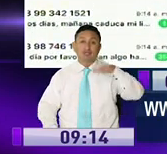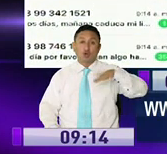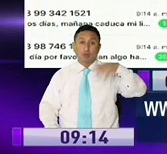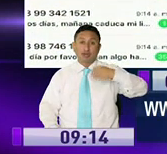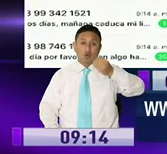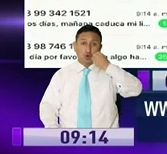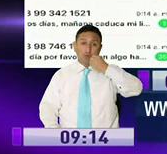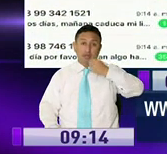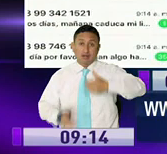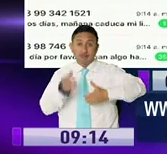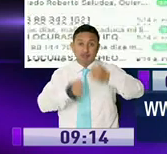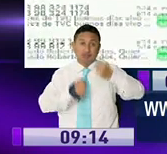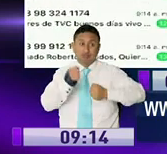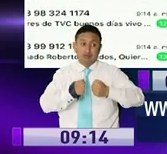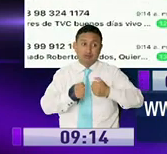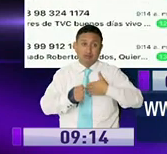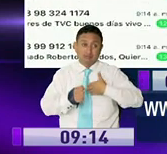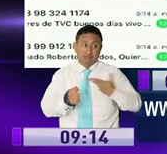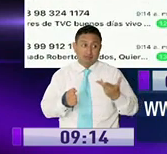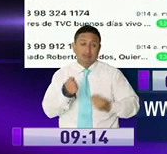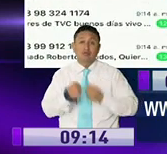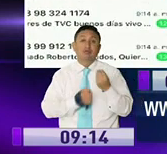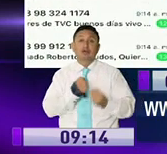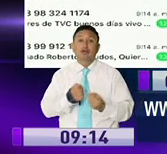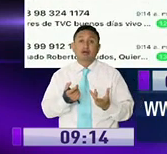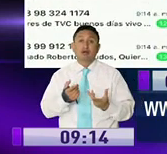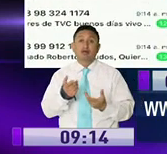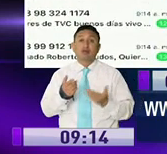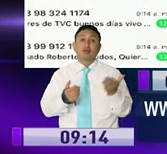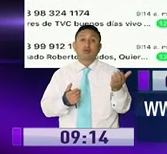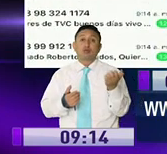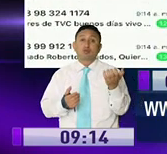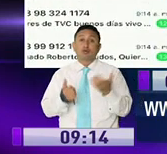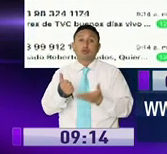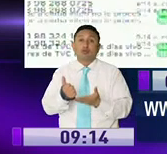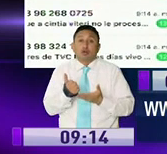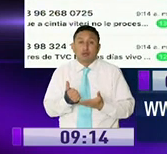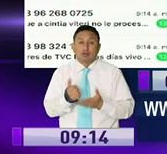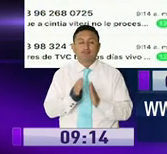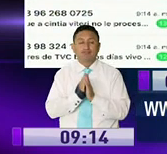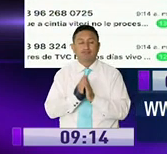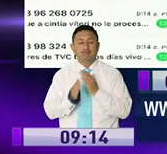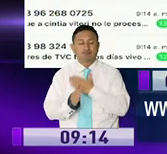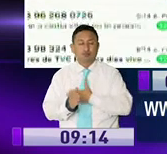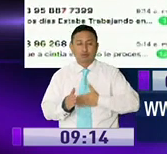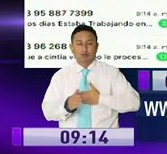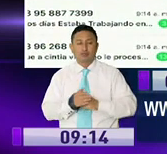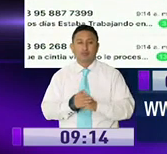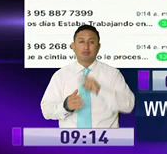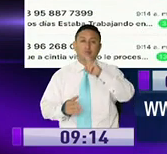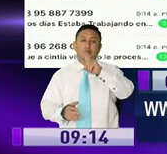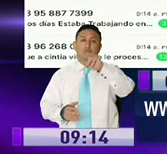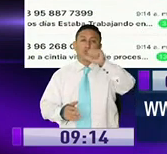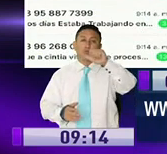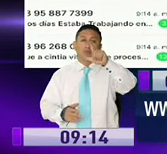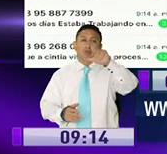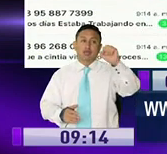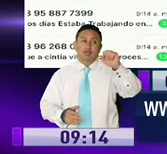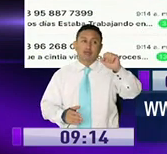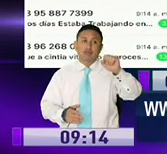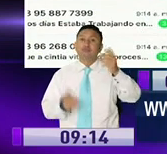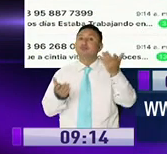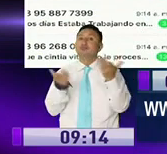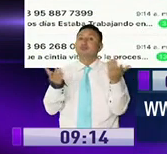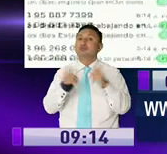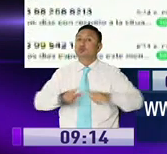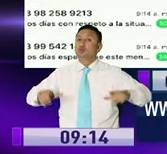la comida, ni la leche, ni para mi hijo. ¿Cómo puedo hacer con el bono o alguna ayuda? Por favor, son del Valle de los Chillos. A ver, ¿qué parte del Valle de los